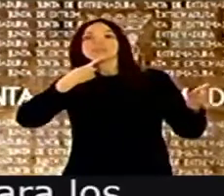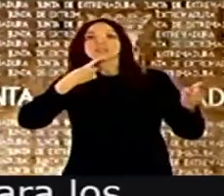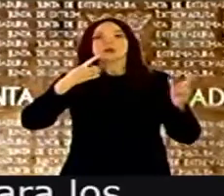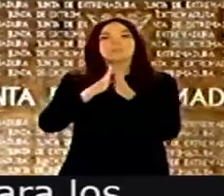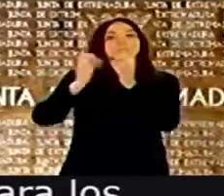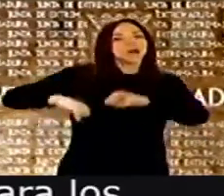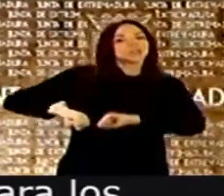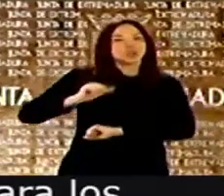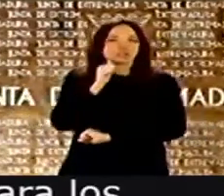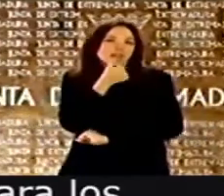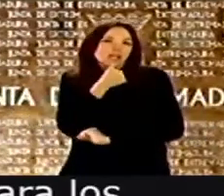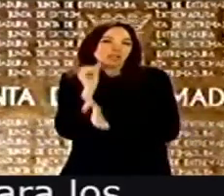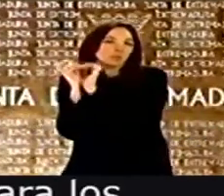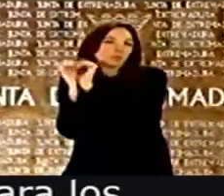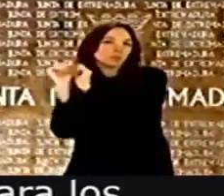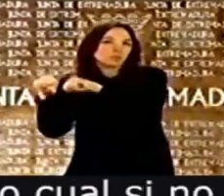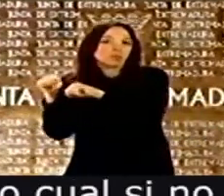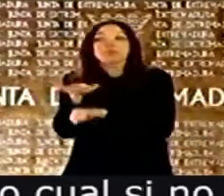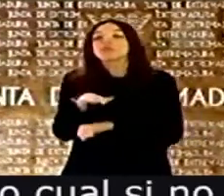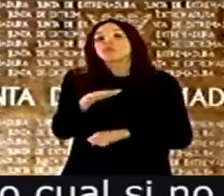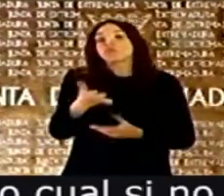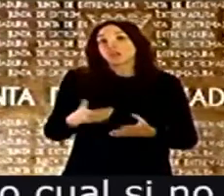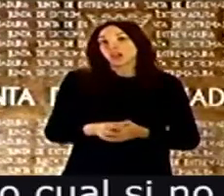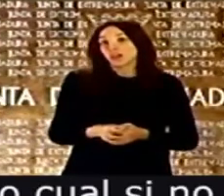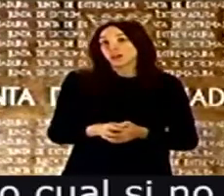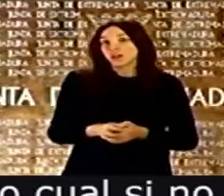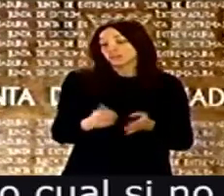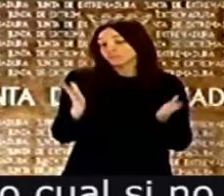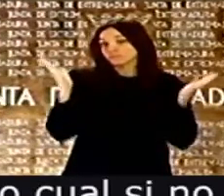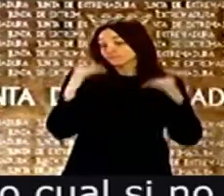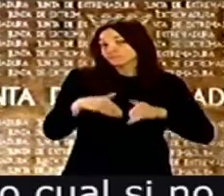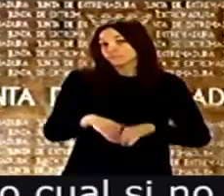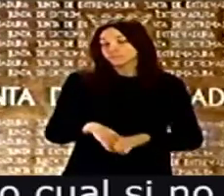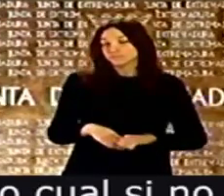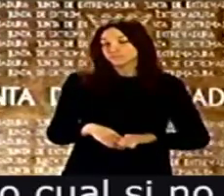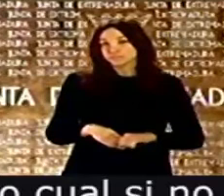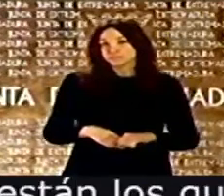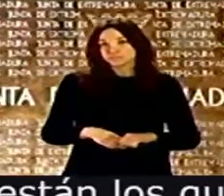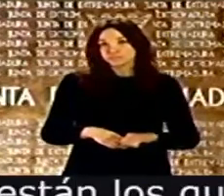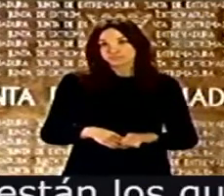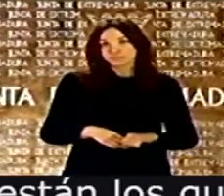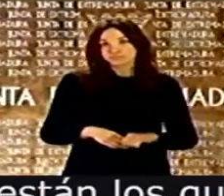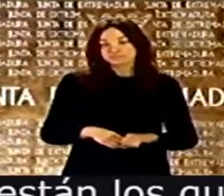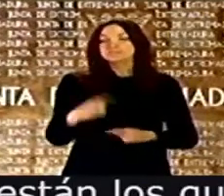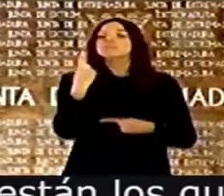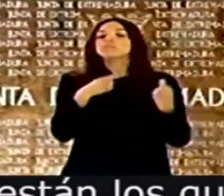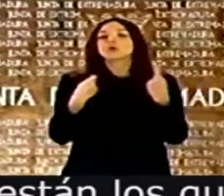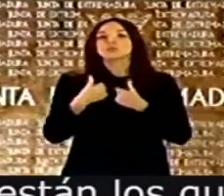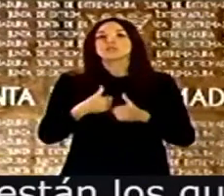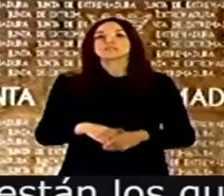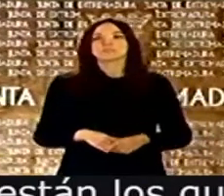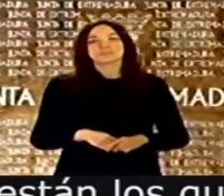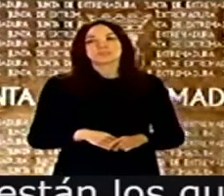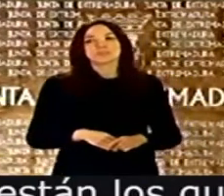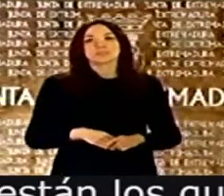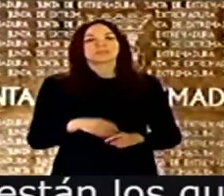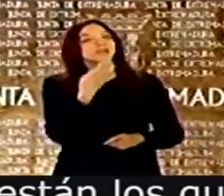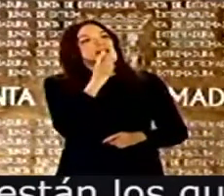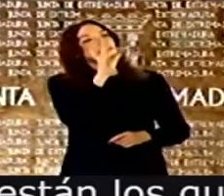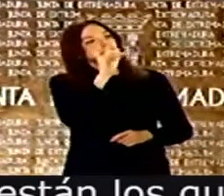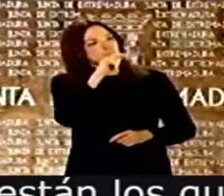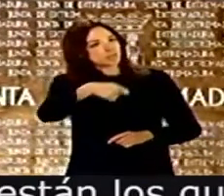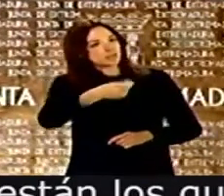secreto? ¿Dónde está el pacto secreto? Que no aparece por ningún lado. Más preguntas. Sí, presidente, buenos